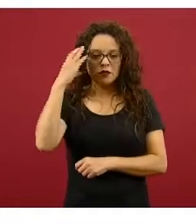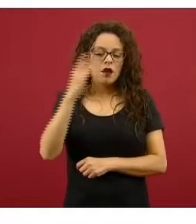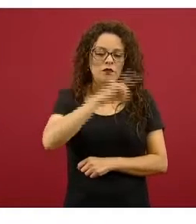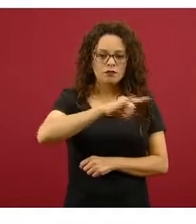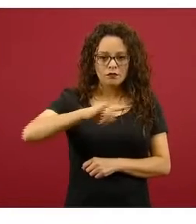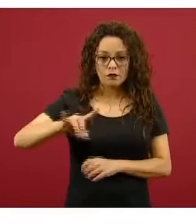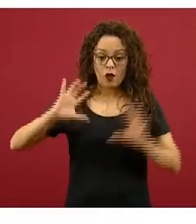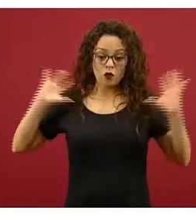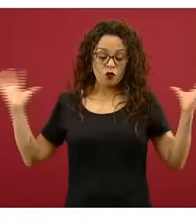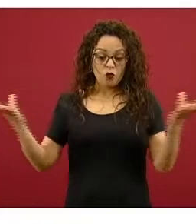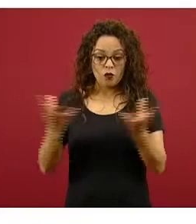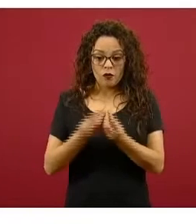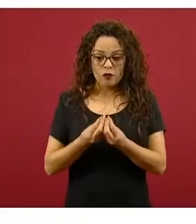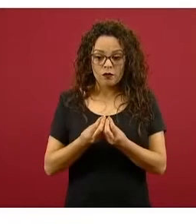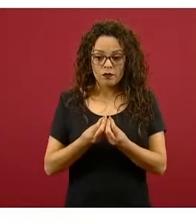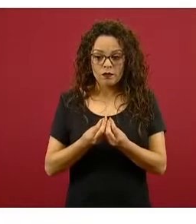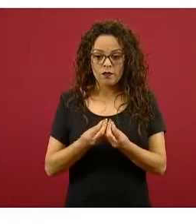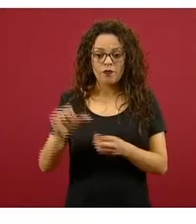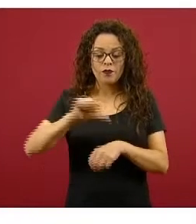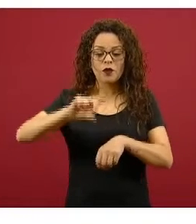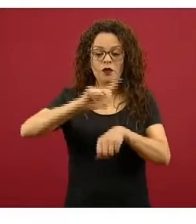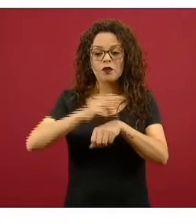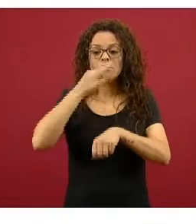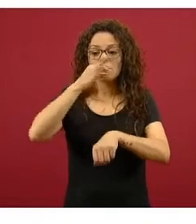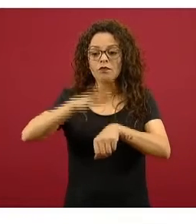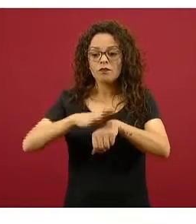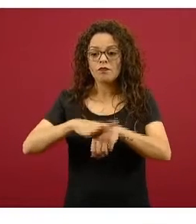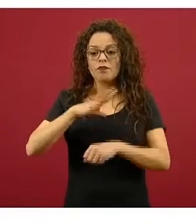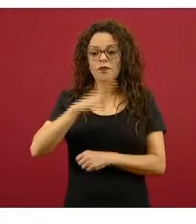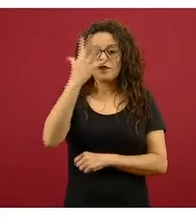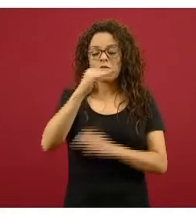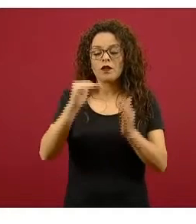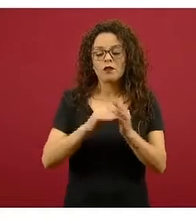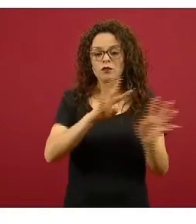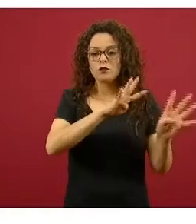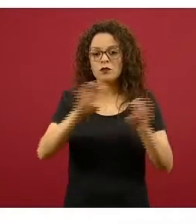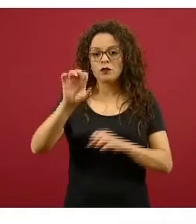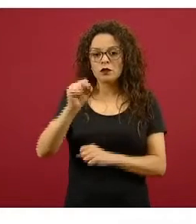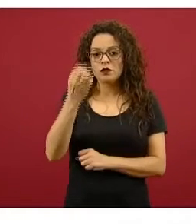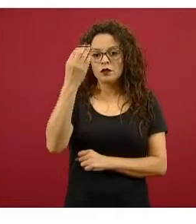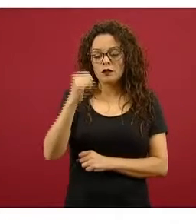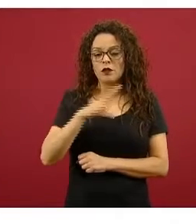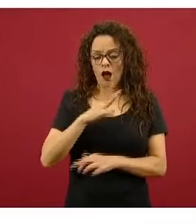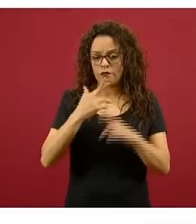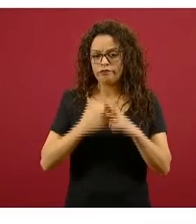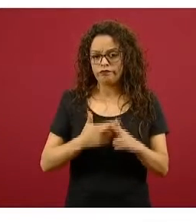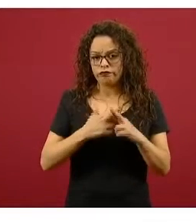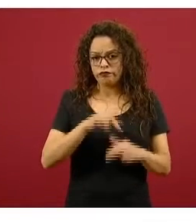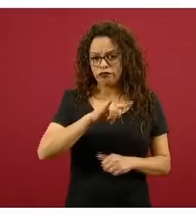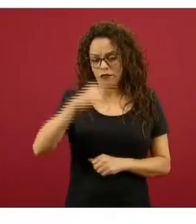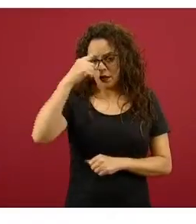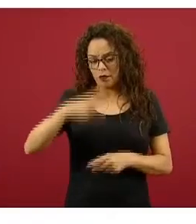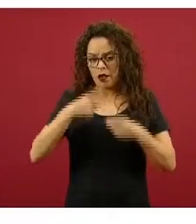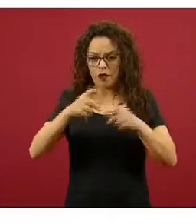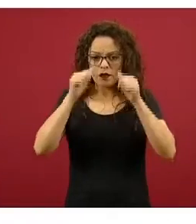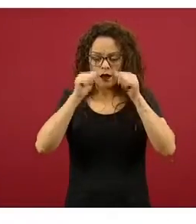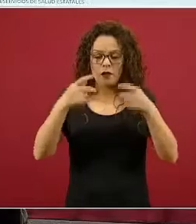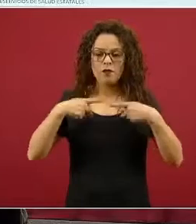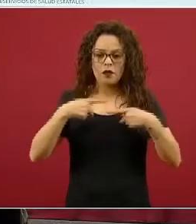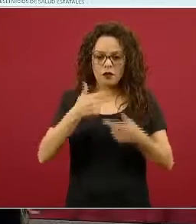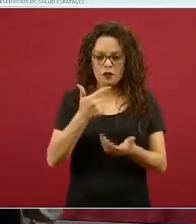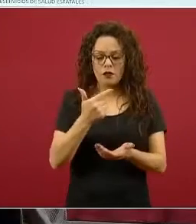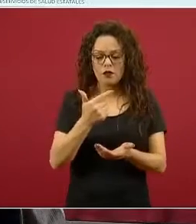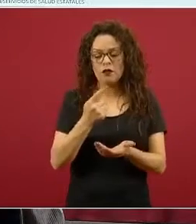de las camas que se reportaron hasta el día de hoy, son 10.469 disponibles para la atención de pacientes